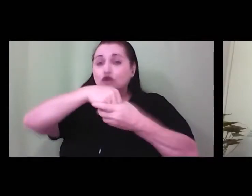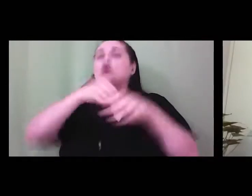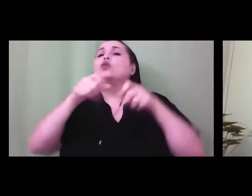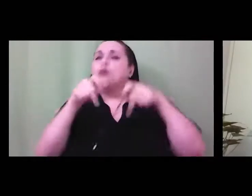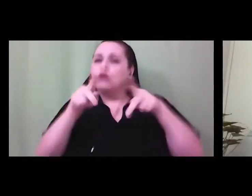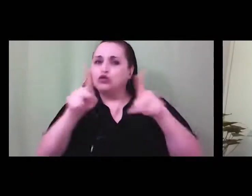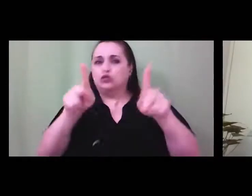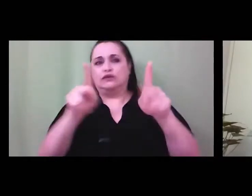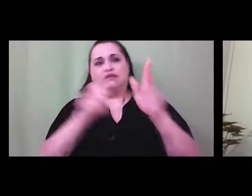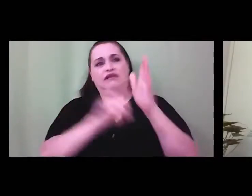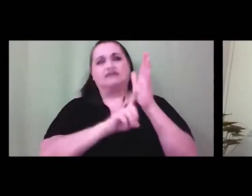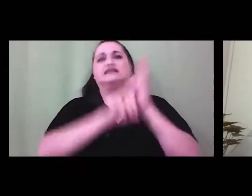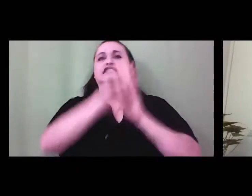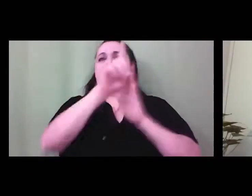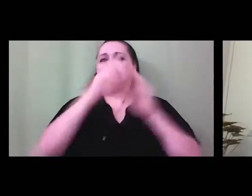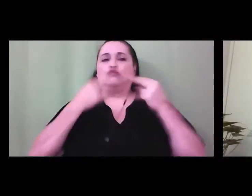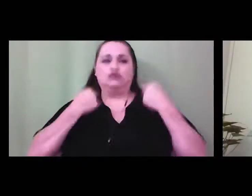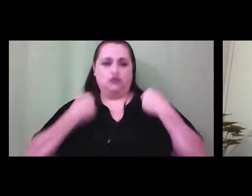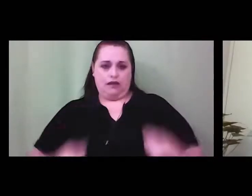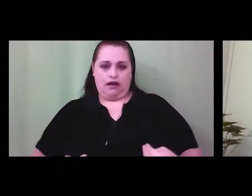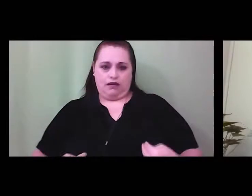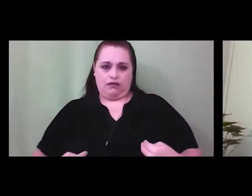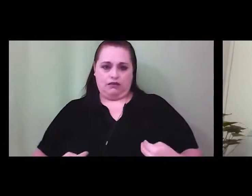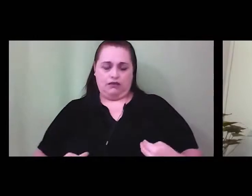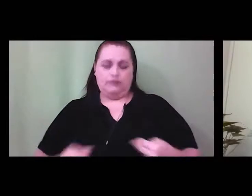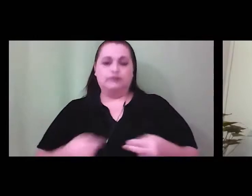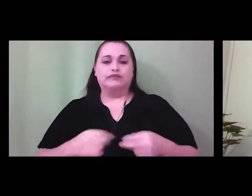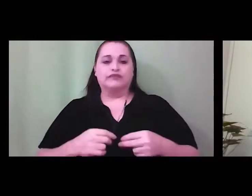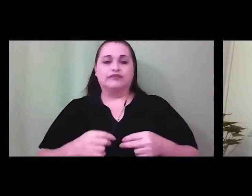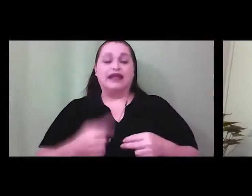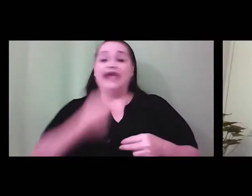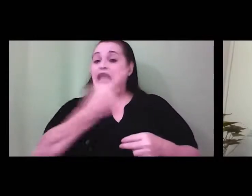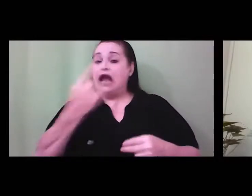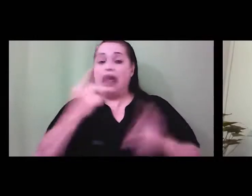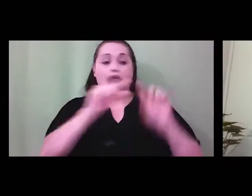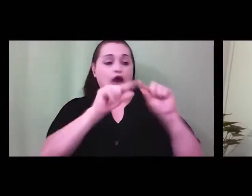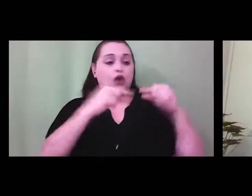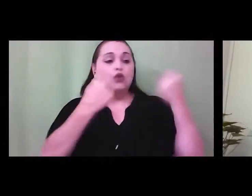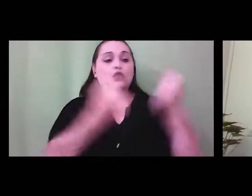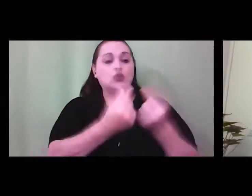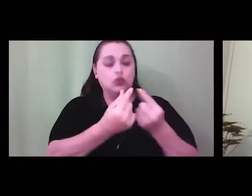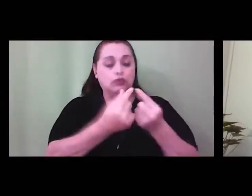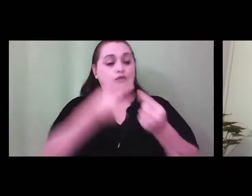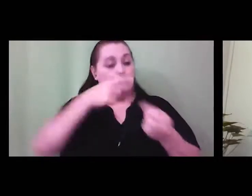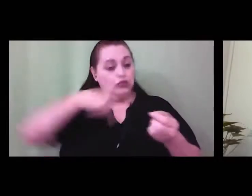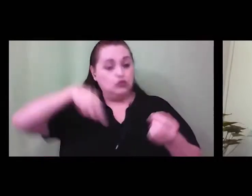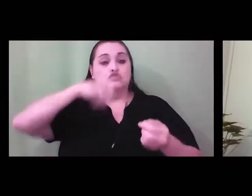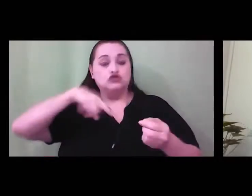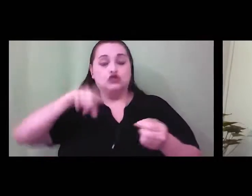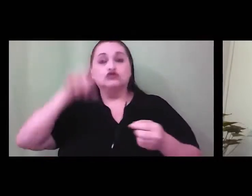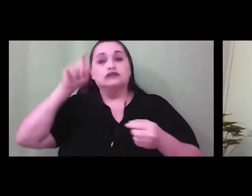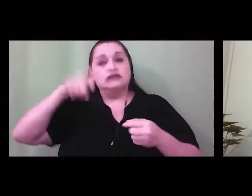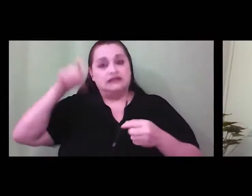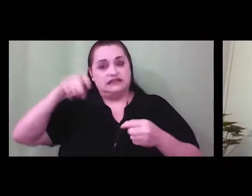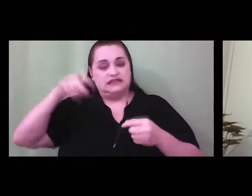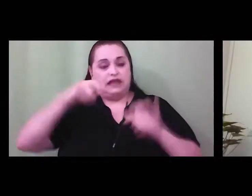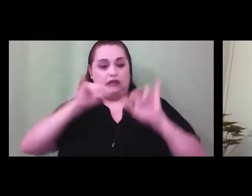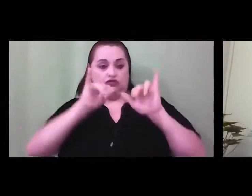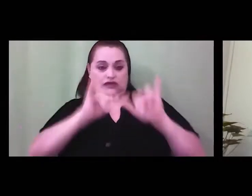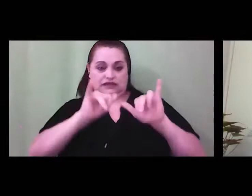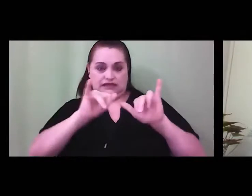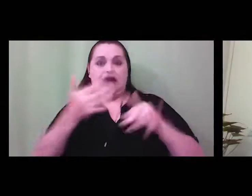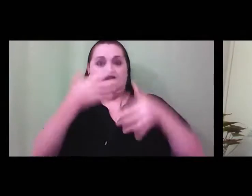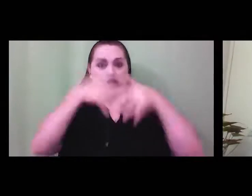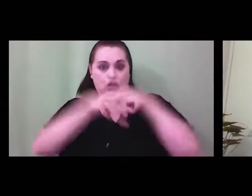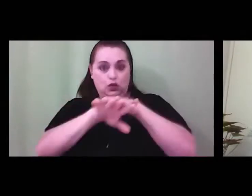de desarrollo humano. En cada grupo en el que nosotros necesitamos estar incluidos